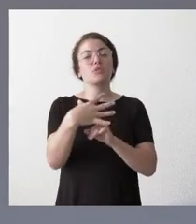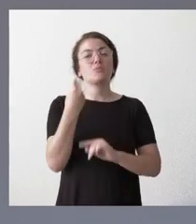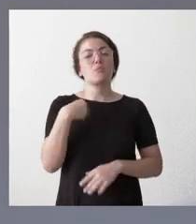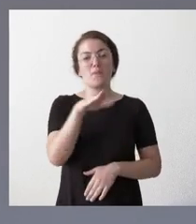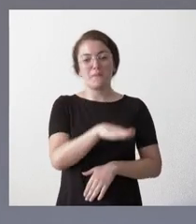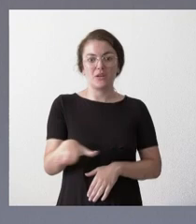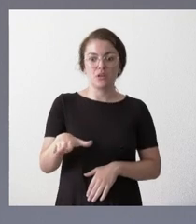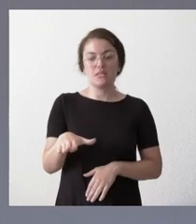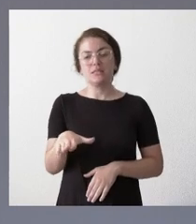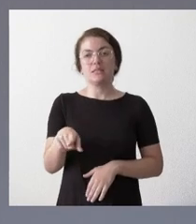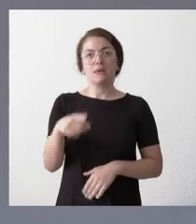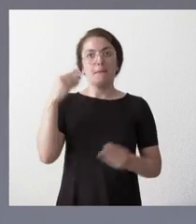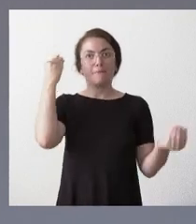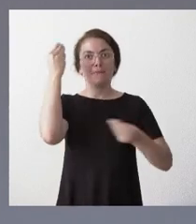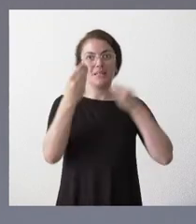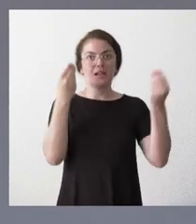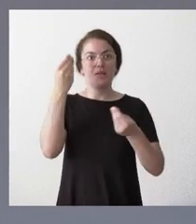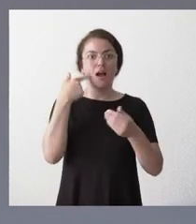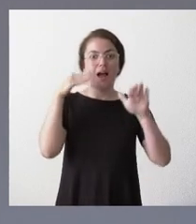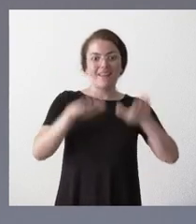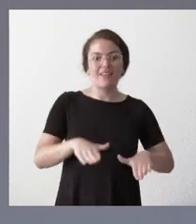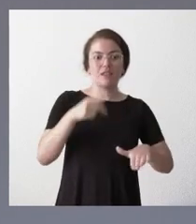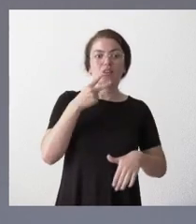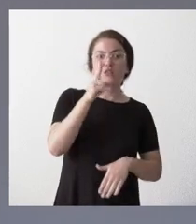venían pensando que se quedaban 2 o 3 meses.